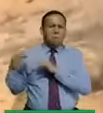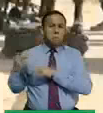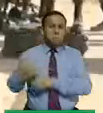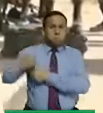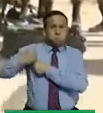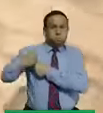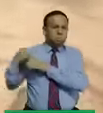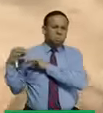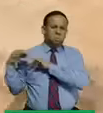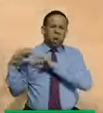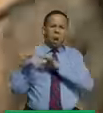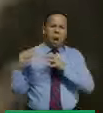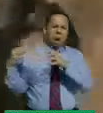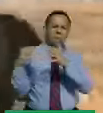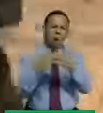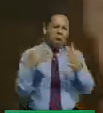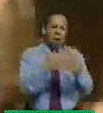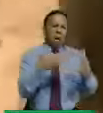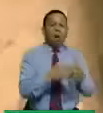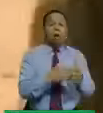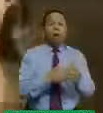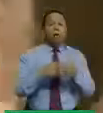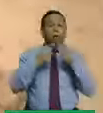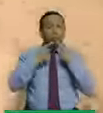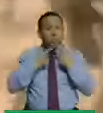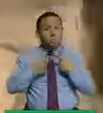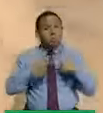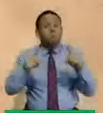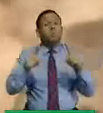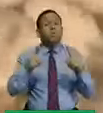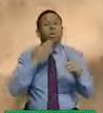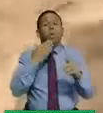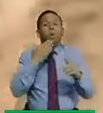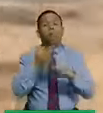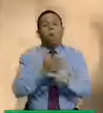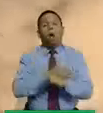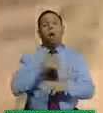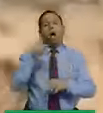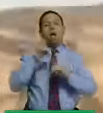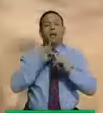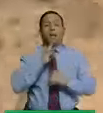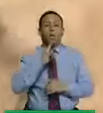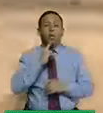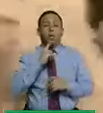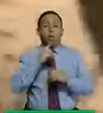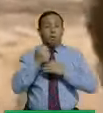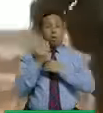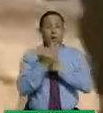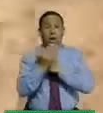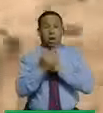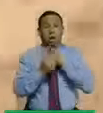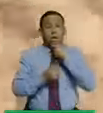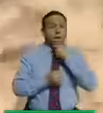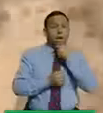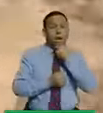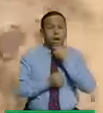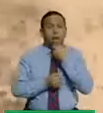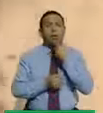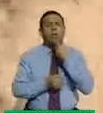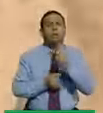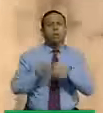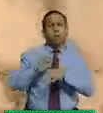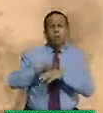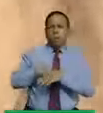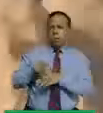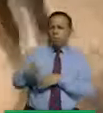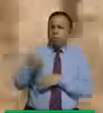prepara. El anuncio de Netanyahu llegó luego de que varios medios estadounidenses informaran que su gobierno había aceptado retrasar esta